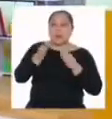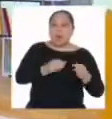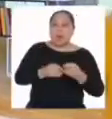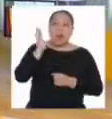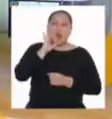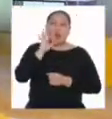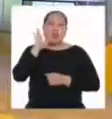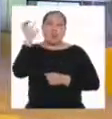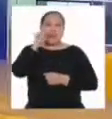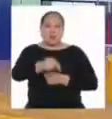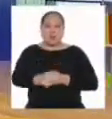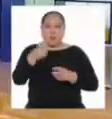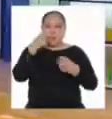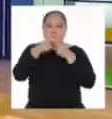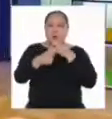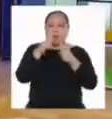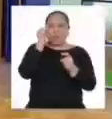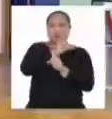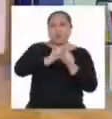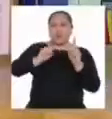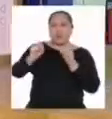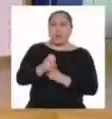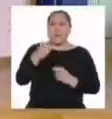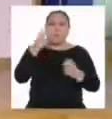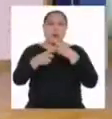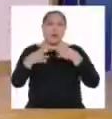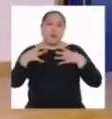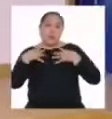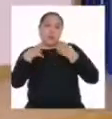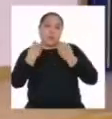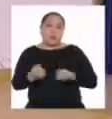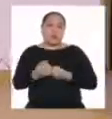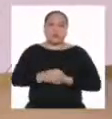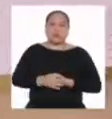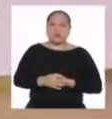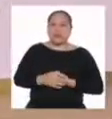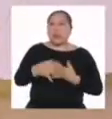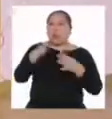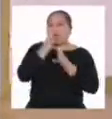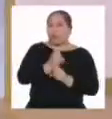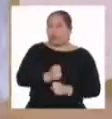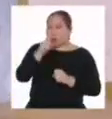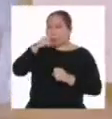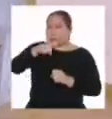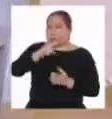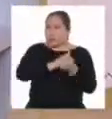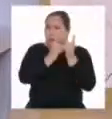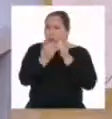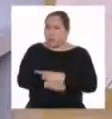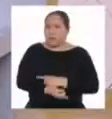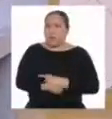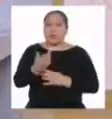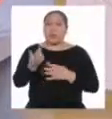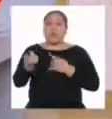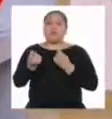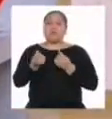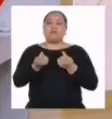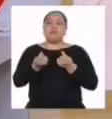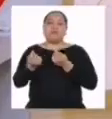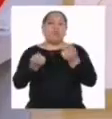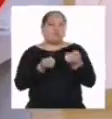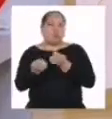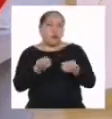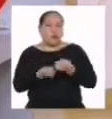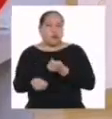conflictos sociales que ésta genera, de los problemas de salud, de los hábitos que debemos adquirir, del buen manejo de los